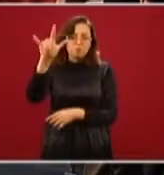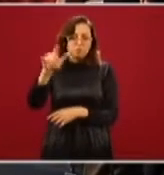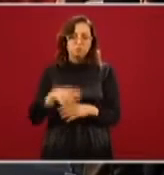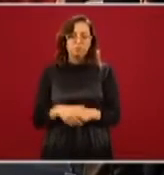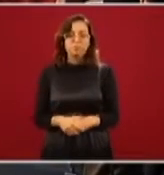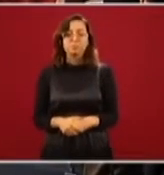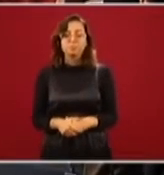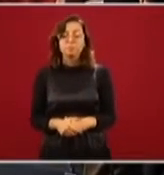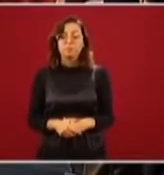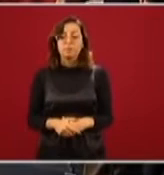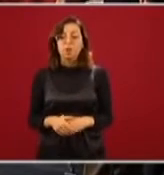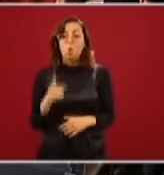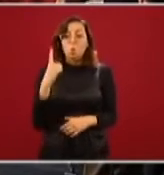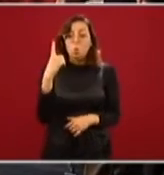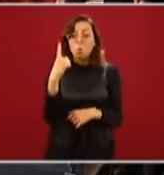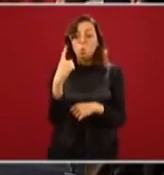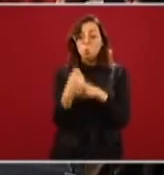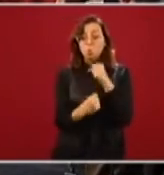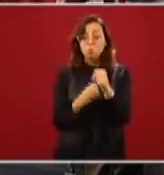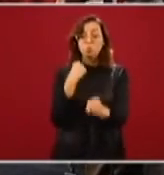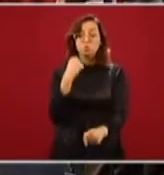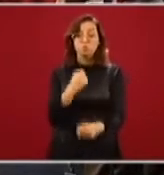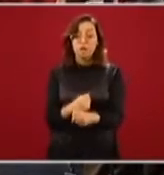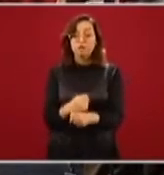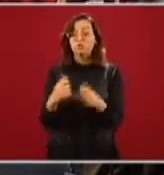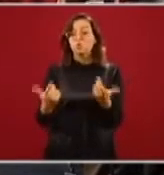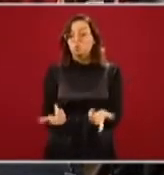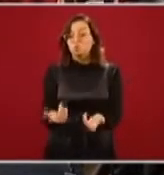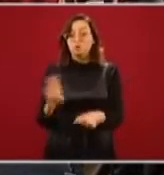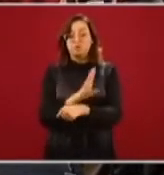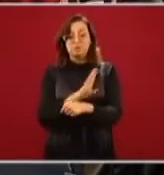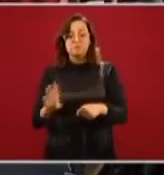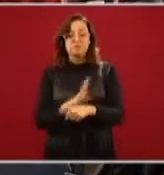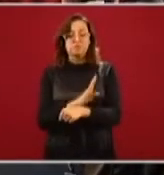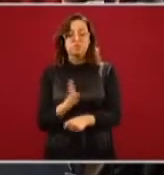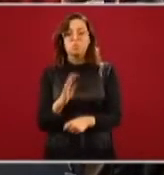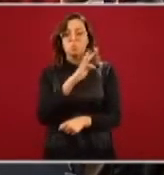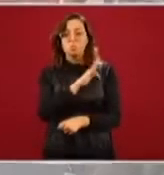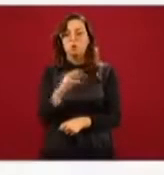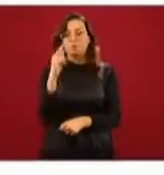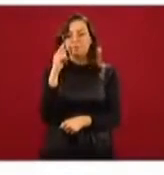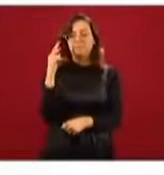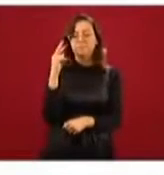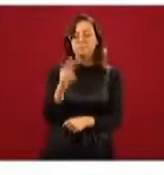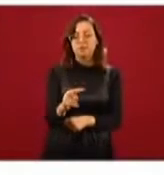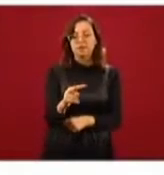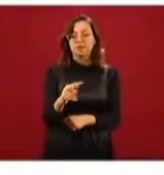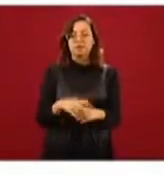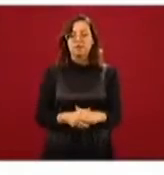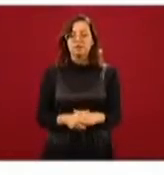beneficios anuales que se pueden tener en las trayectorias para el Aeropuerto Internacional de la Ciudad de México, vemos que hay 10 millones en un